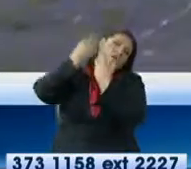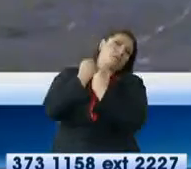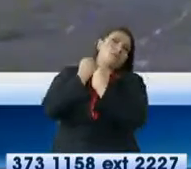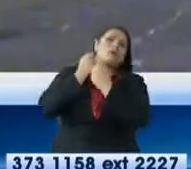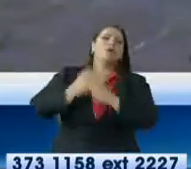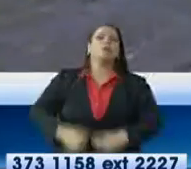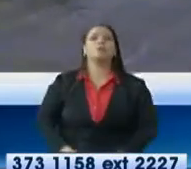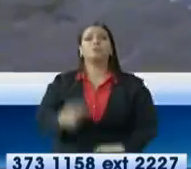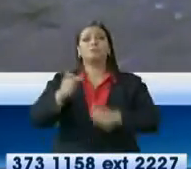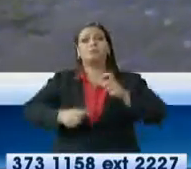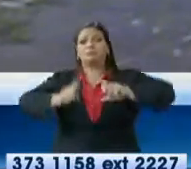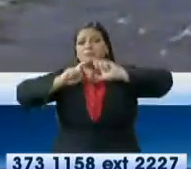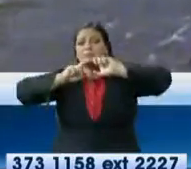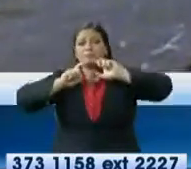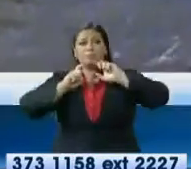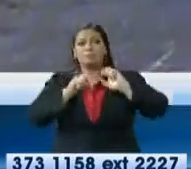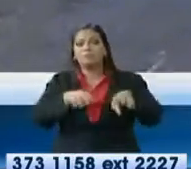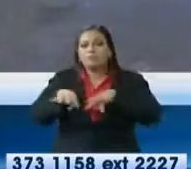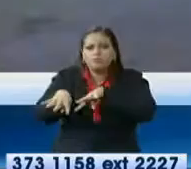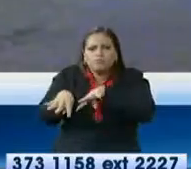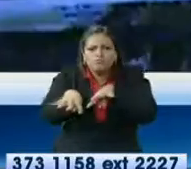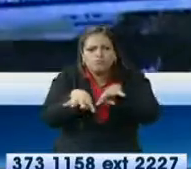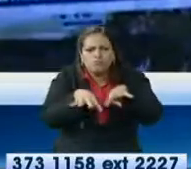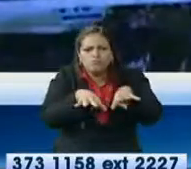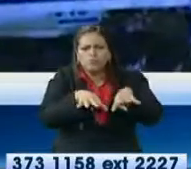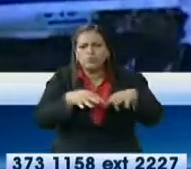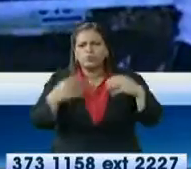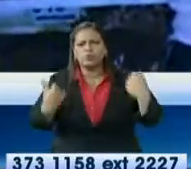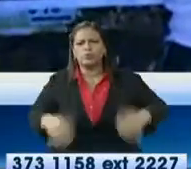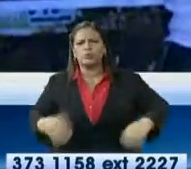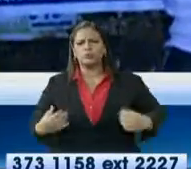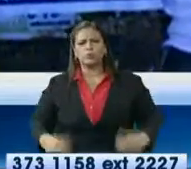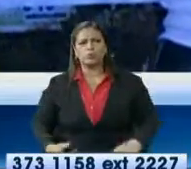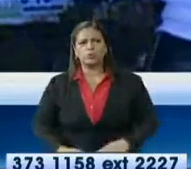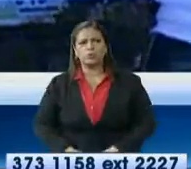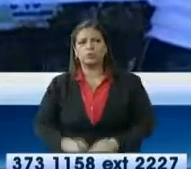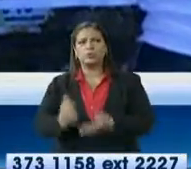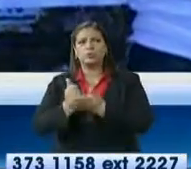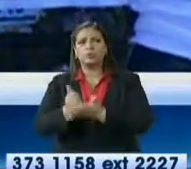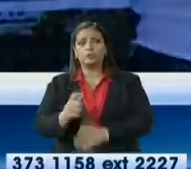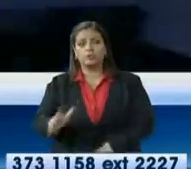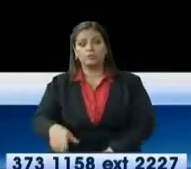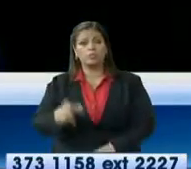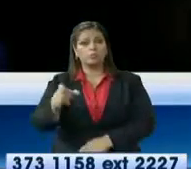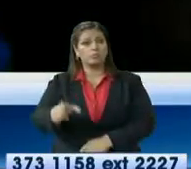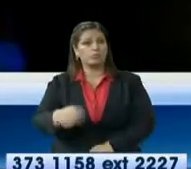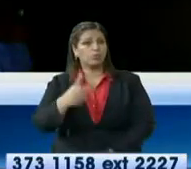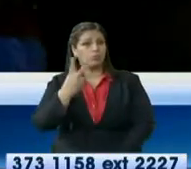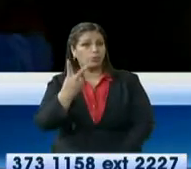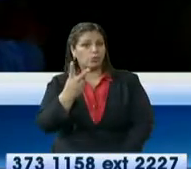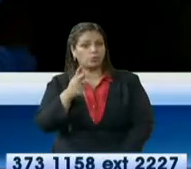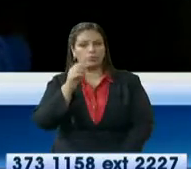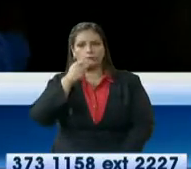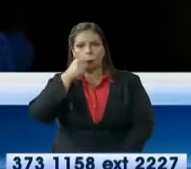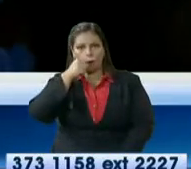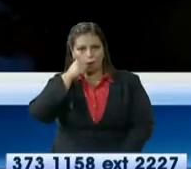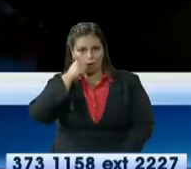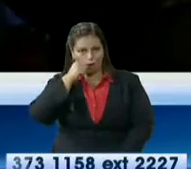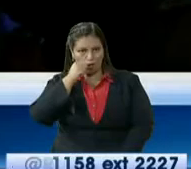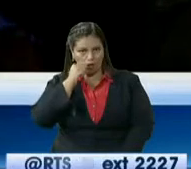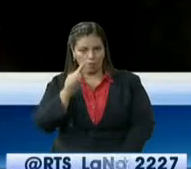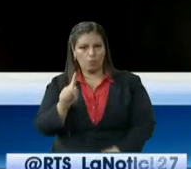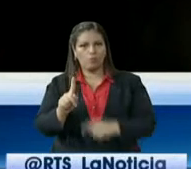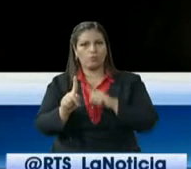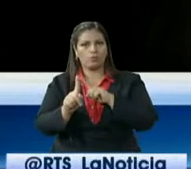mayor. Minutos más tarde, al sitio del accidente arribaron amigos y familiares de los extranjeros fallecidos. Conductor de sexo masculino,